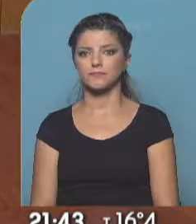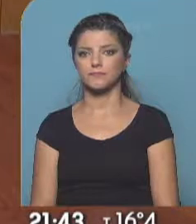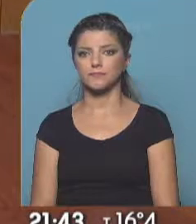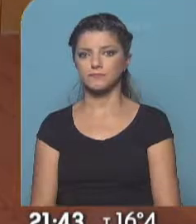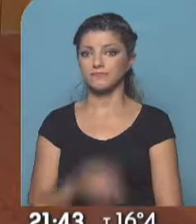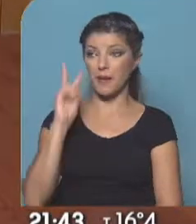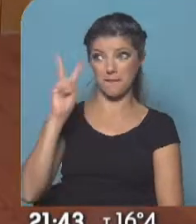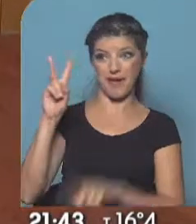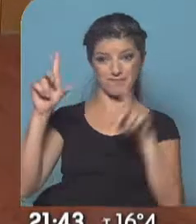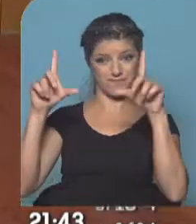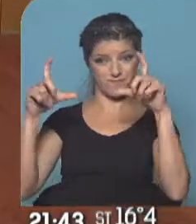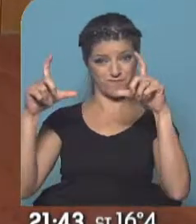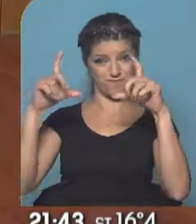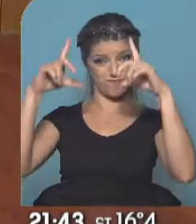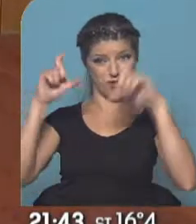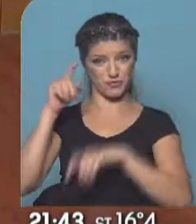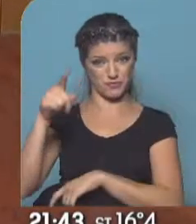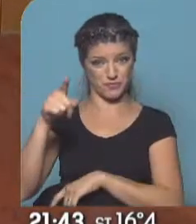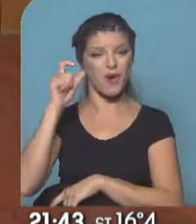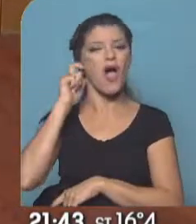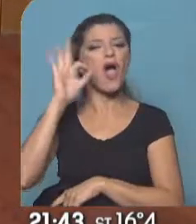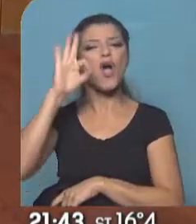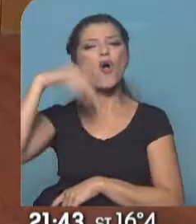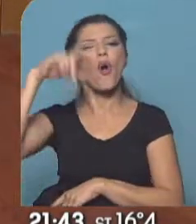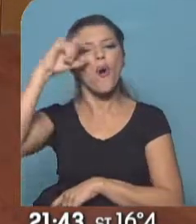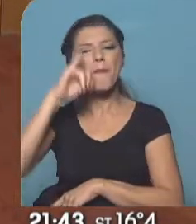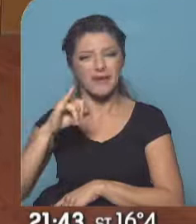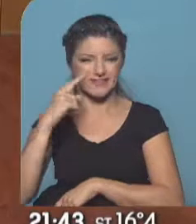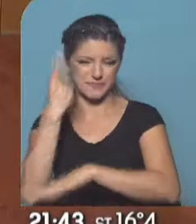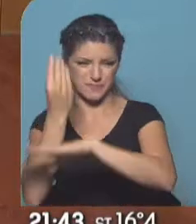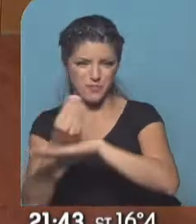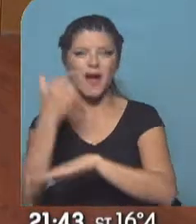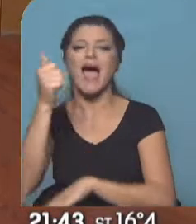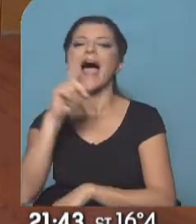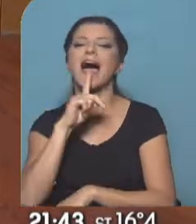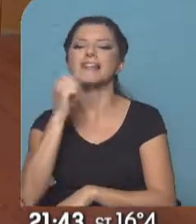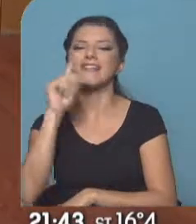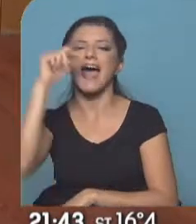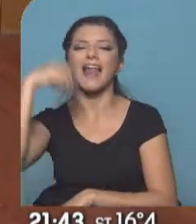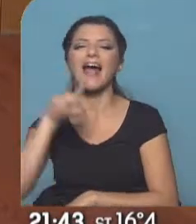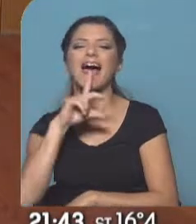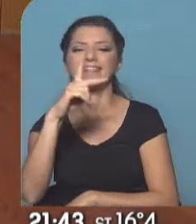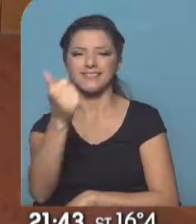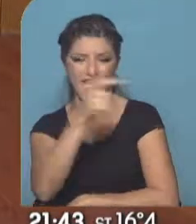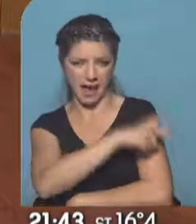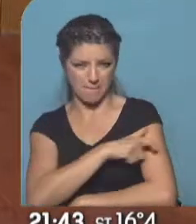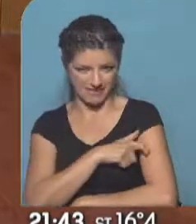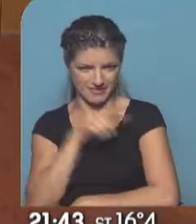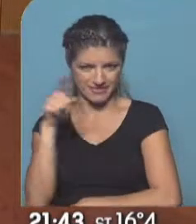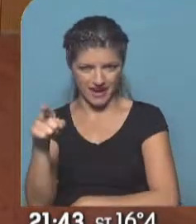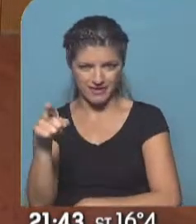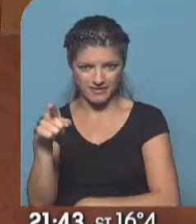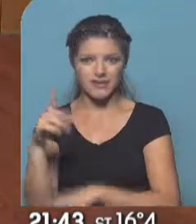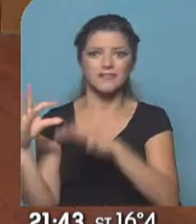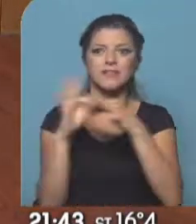Esta imagen que tenemos detrás es la del Papu Gómez, con la camiseta del Atalanta y la cinta de capitán con el personaje de la película